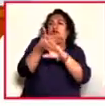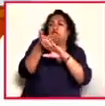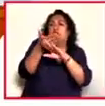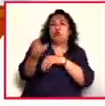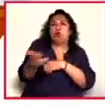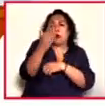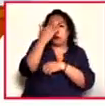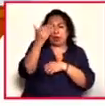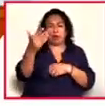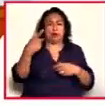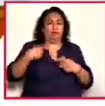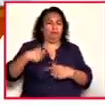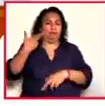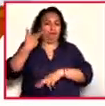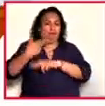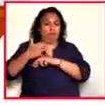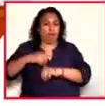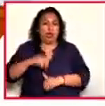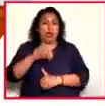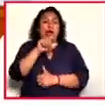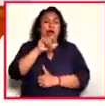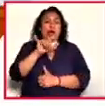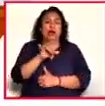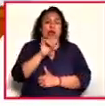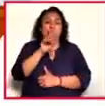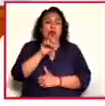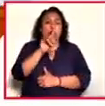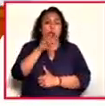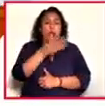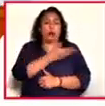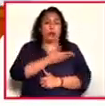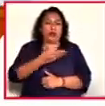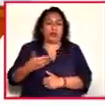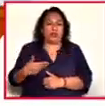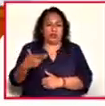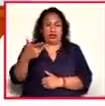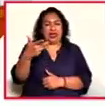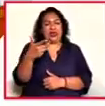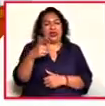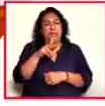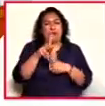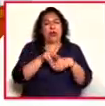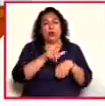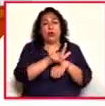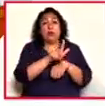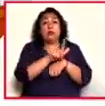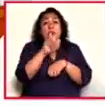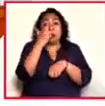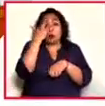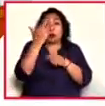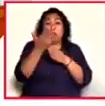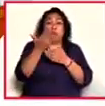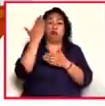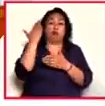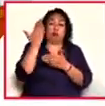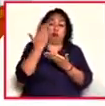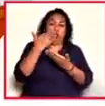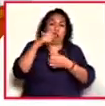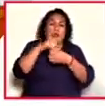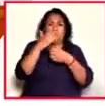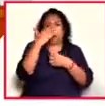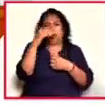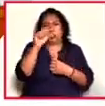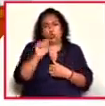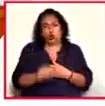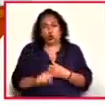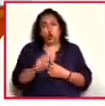dependencias y de Alejandro Eduardo Yamatei, presidente de la República de Guatemala, se recordó el movimiento social que los mayas del sur y del oriente de